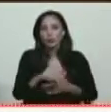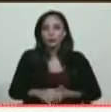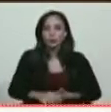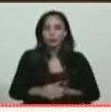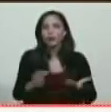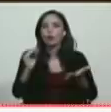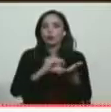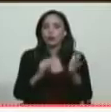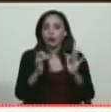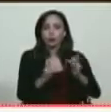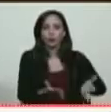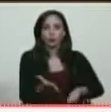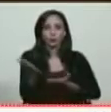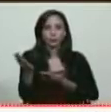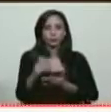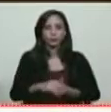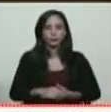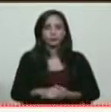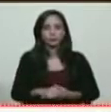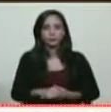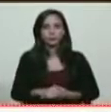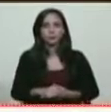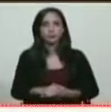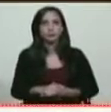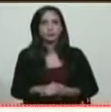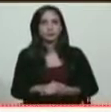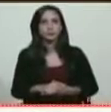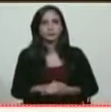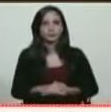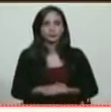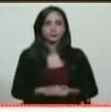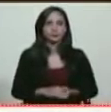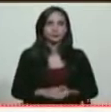a esta hora y con ella vamos a retornar en contacto a los estudios de Venezolana de Televisión.